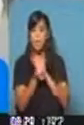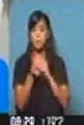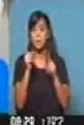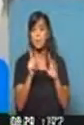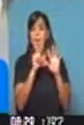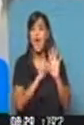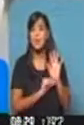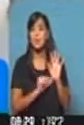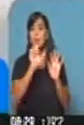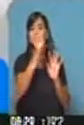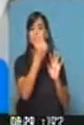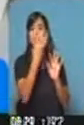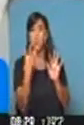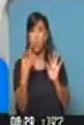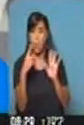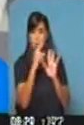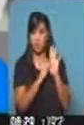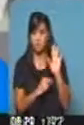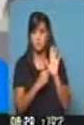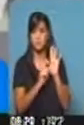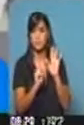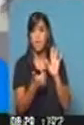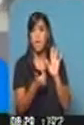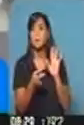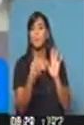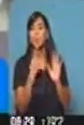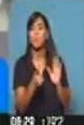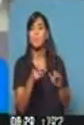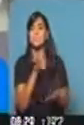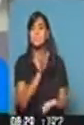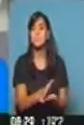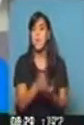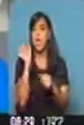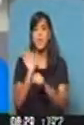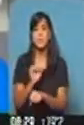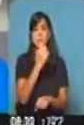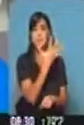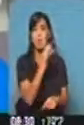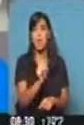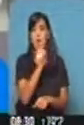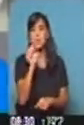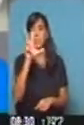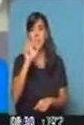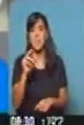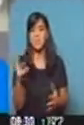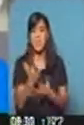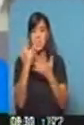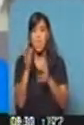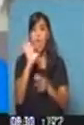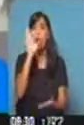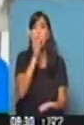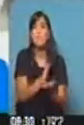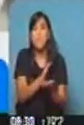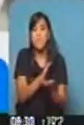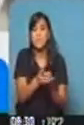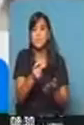74 del código contravencional establece sanciones de arresto de 5 a 30 días o fuertes multas al que